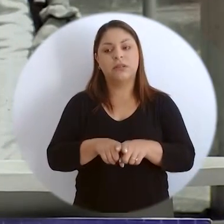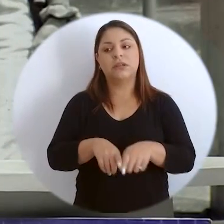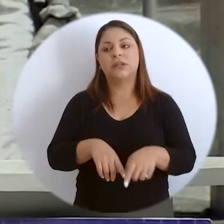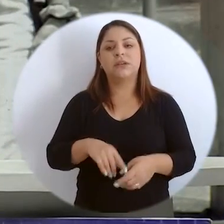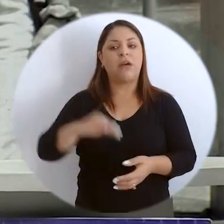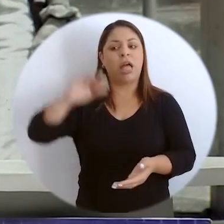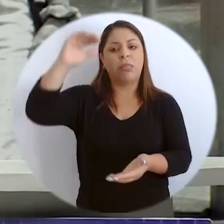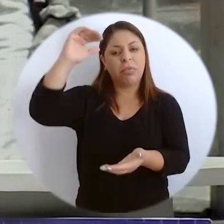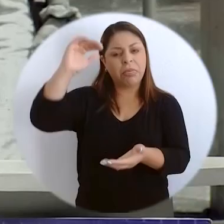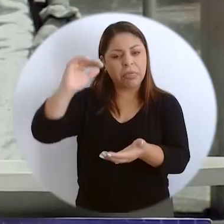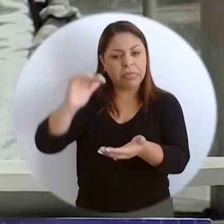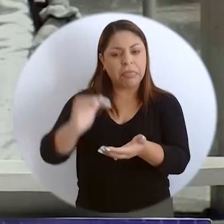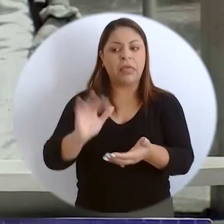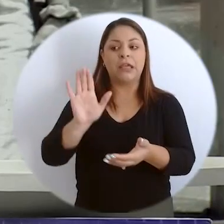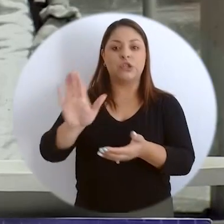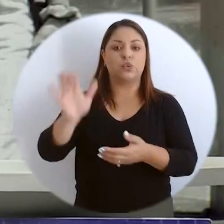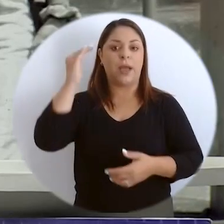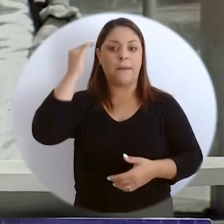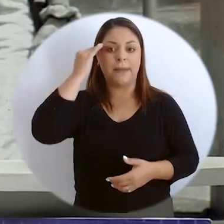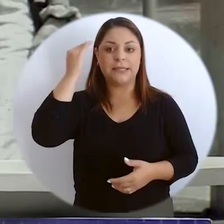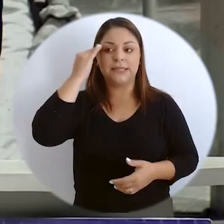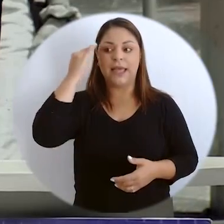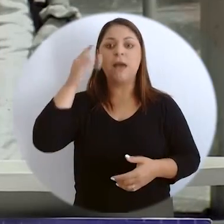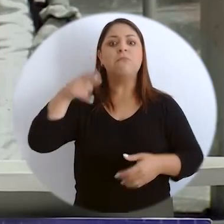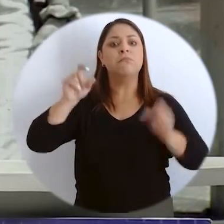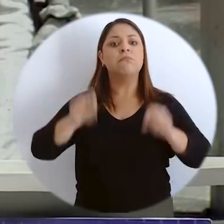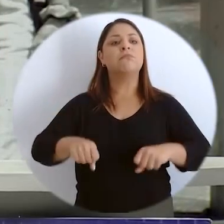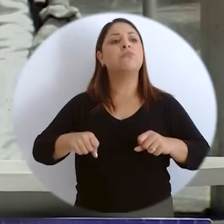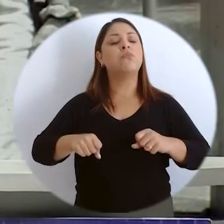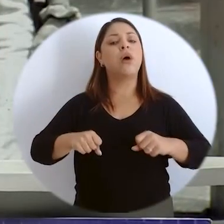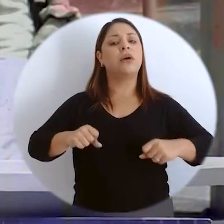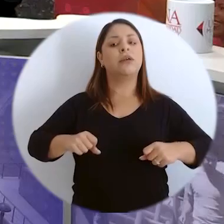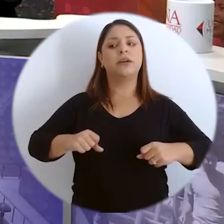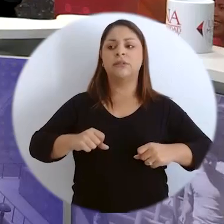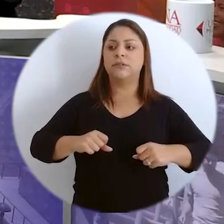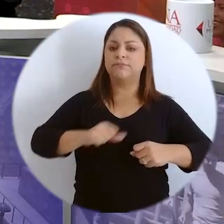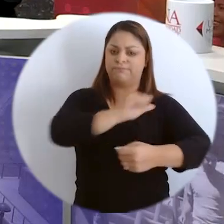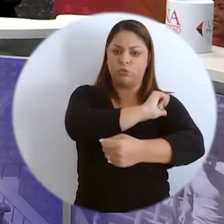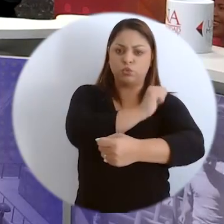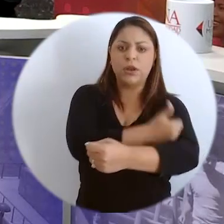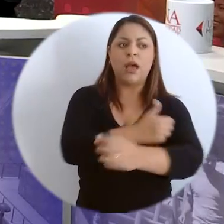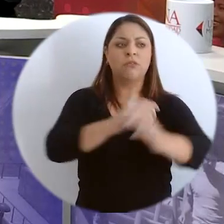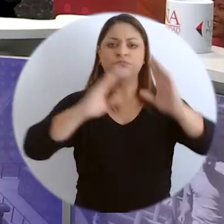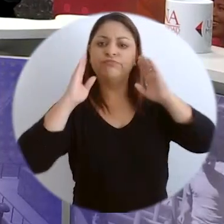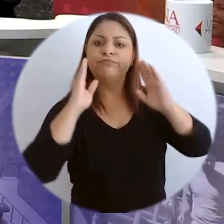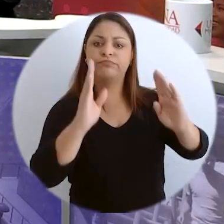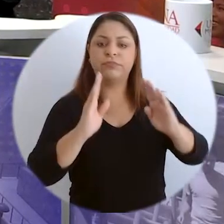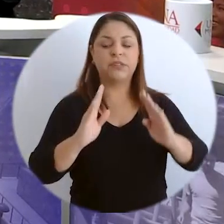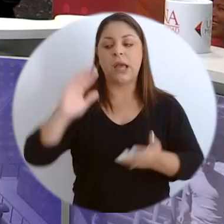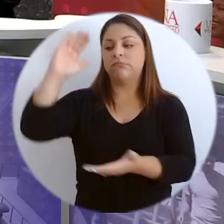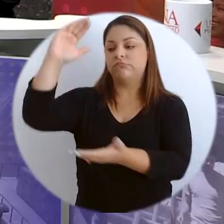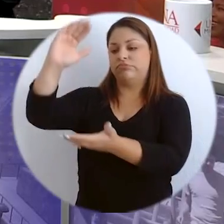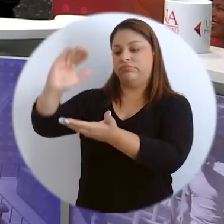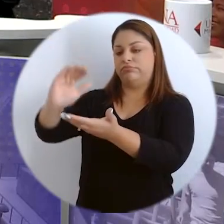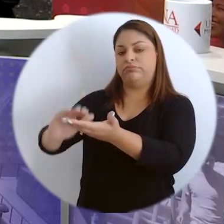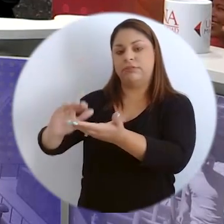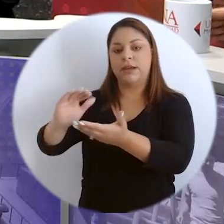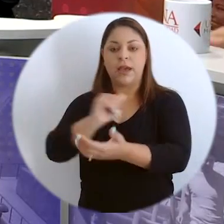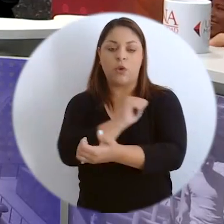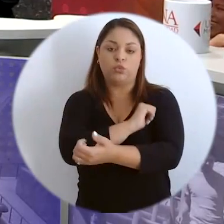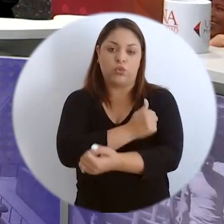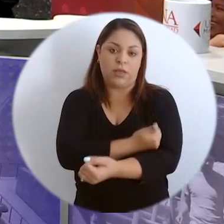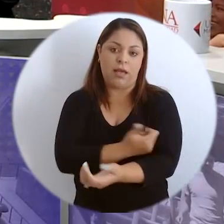disminuidos en su capacidad operativa para poder atender la acción inmediata, ¿verdad?, con